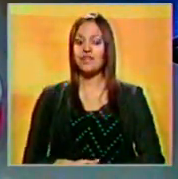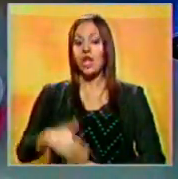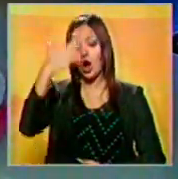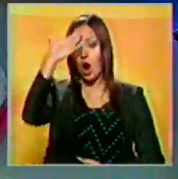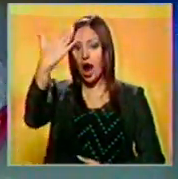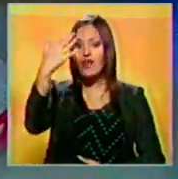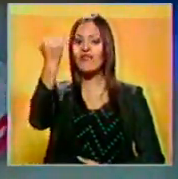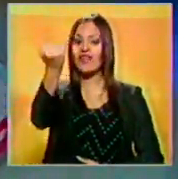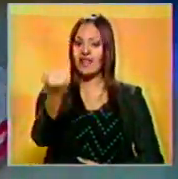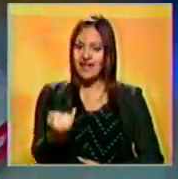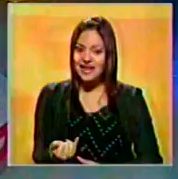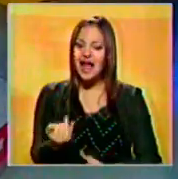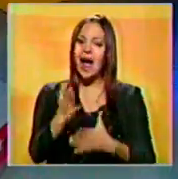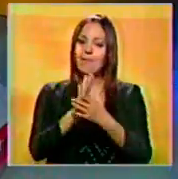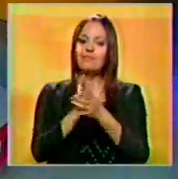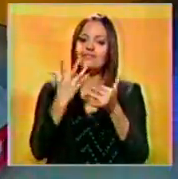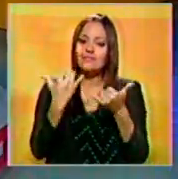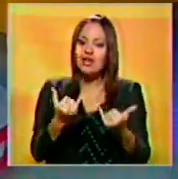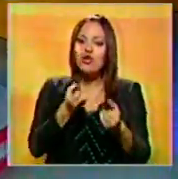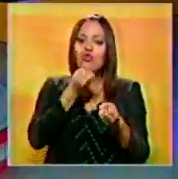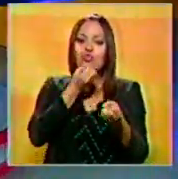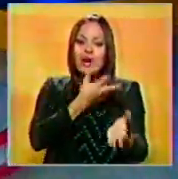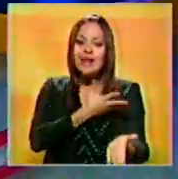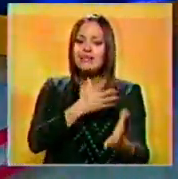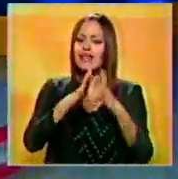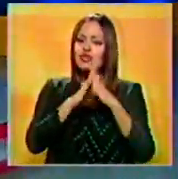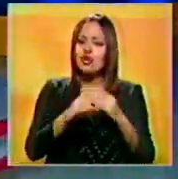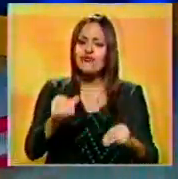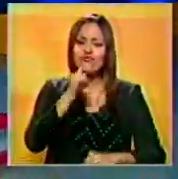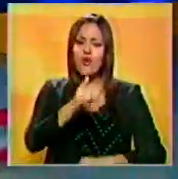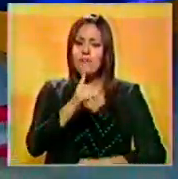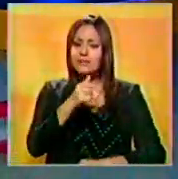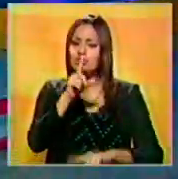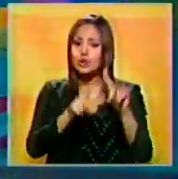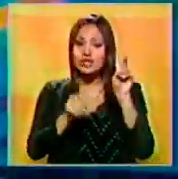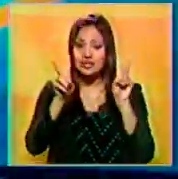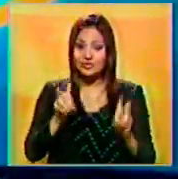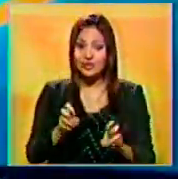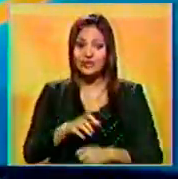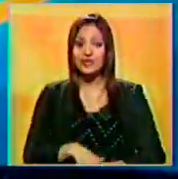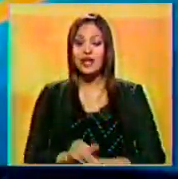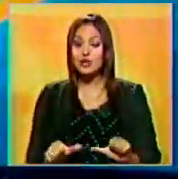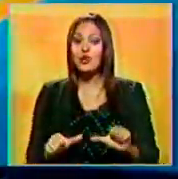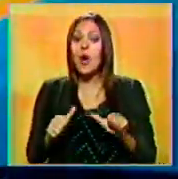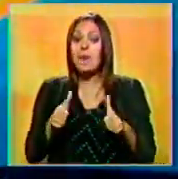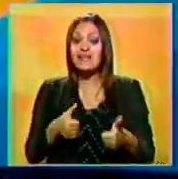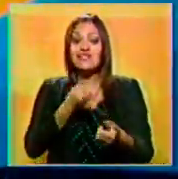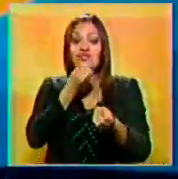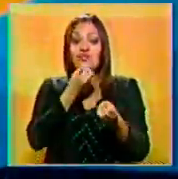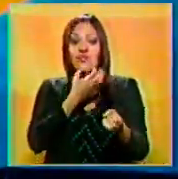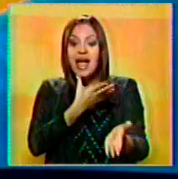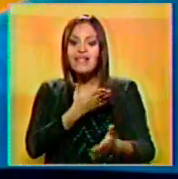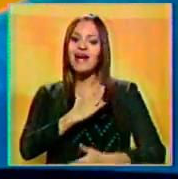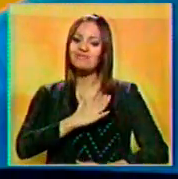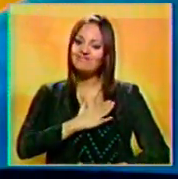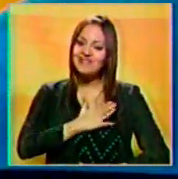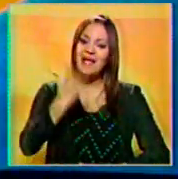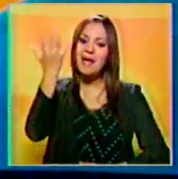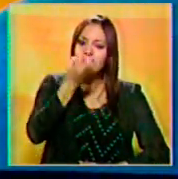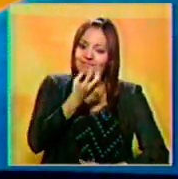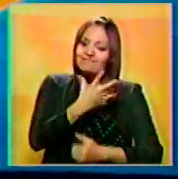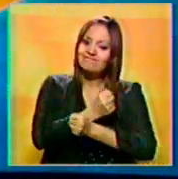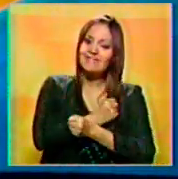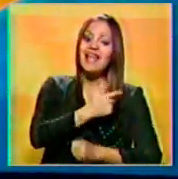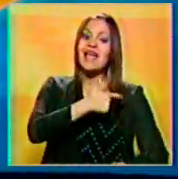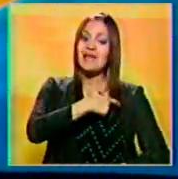Hola, ¿qué tal, amigos? Yo soy Federica Guzmán y desde ya comenzamos con todas las noticias de estrenos y estrellas. Iniciamos contándoles que nuestra querida Miss